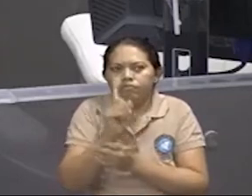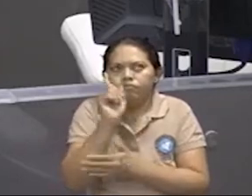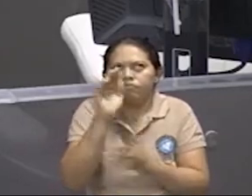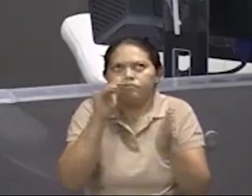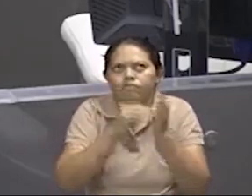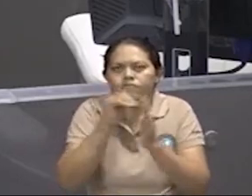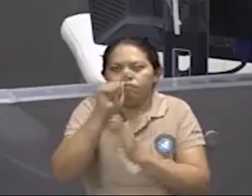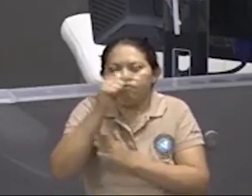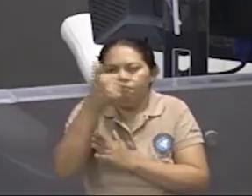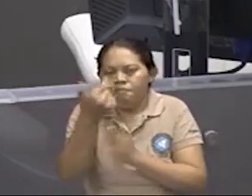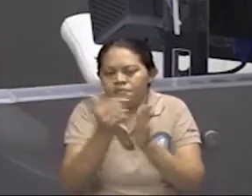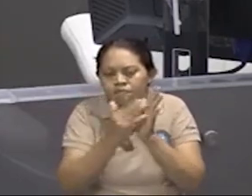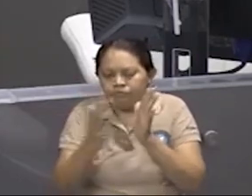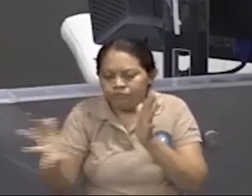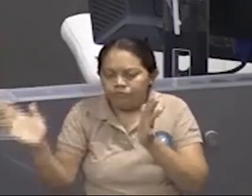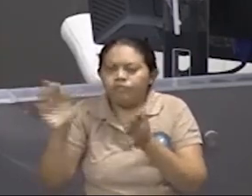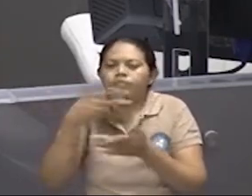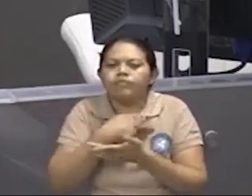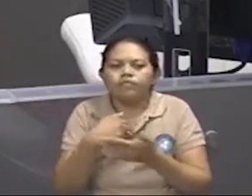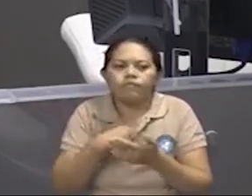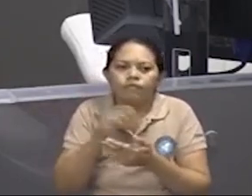2007 a esta fecha, en más de